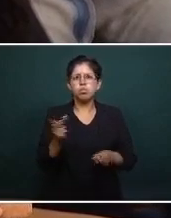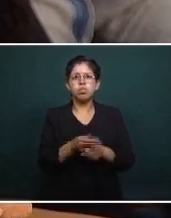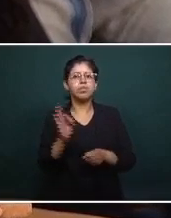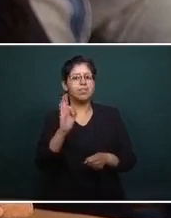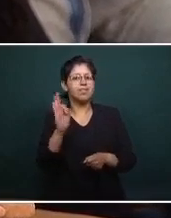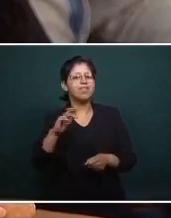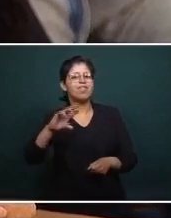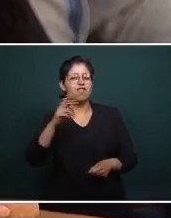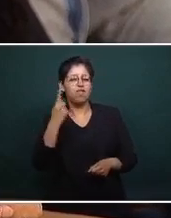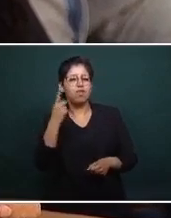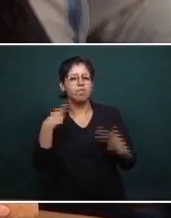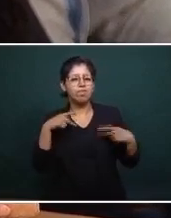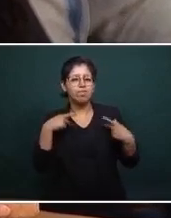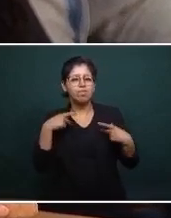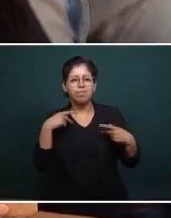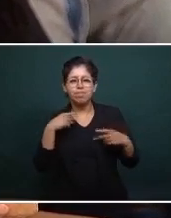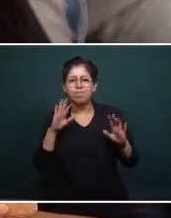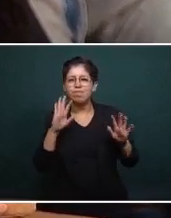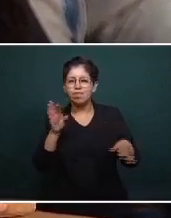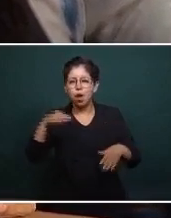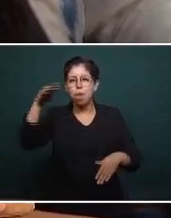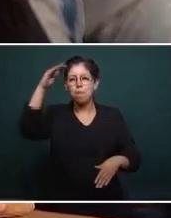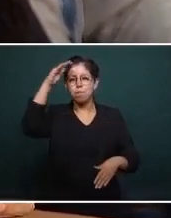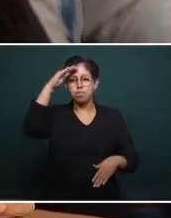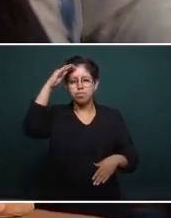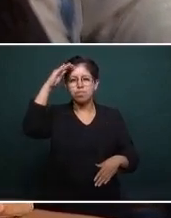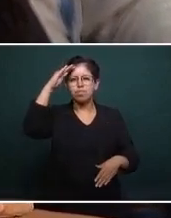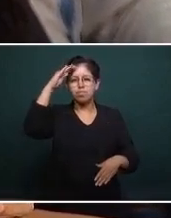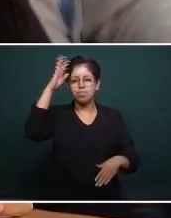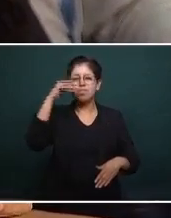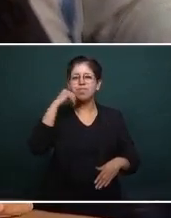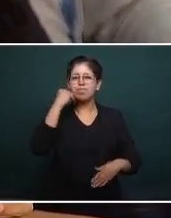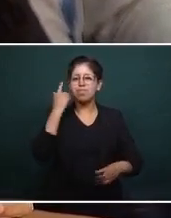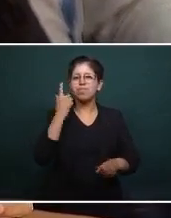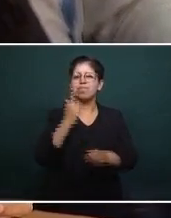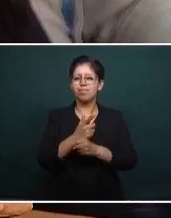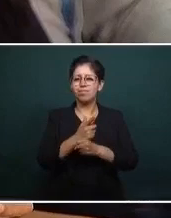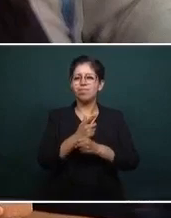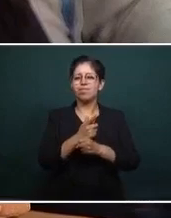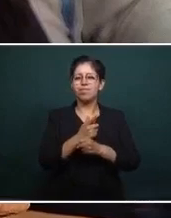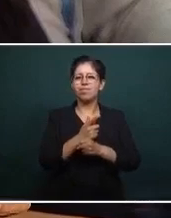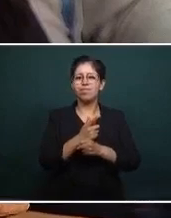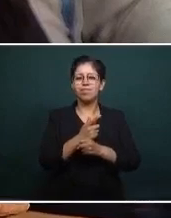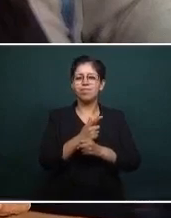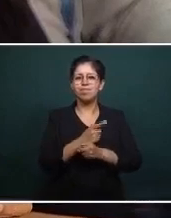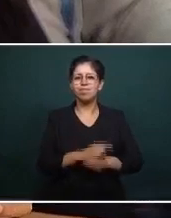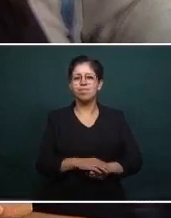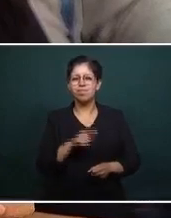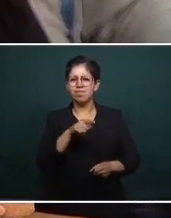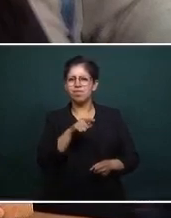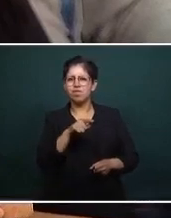premeditado y de que tiene justamente rasgos xenofóbicos,